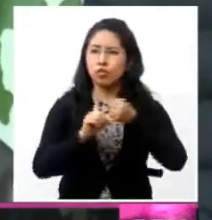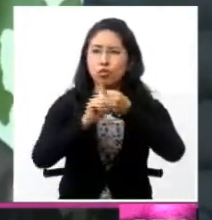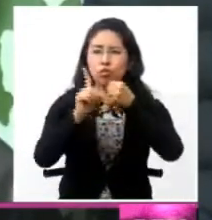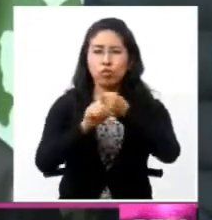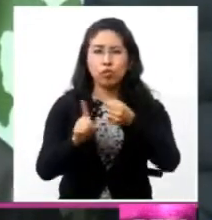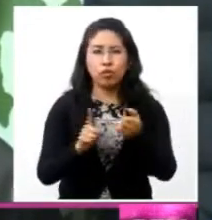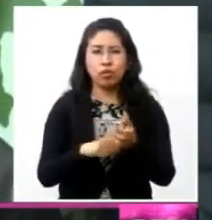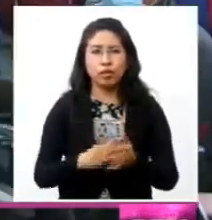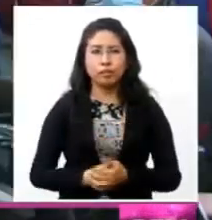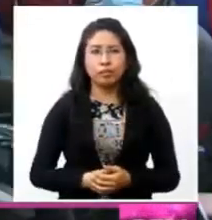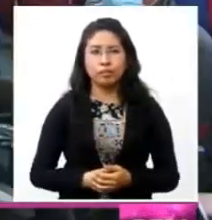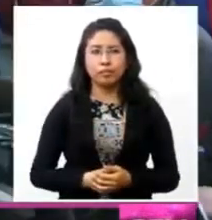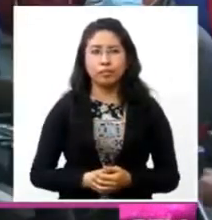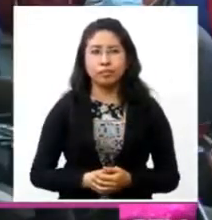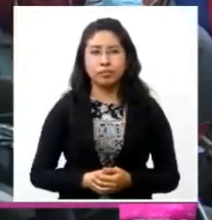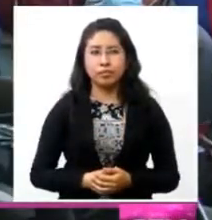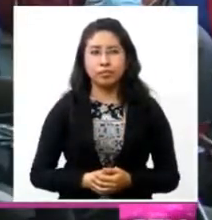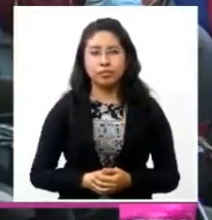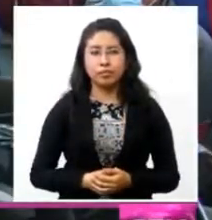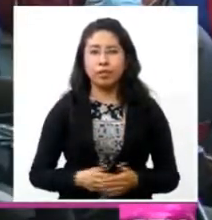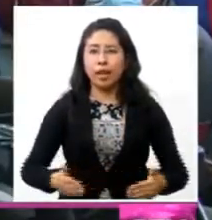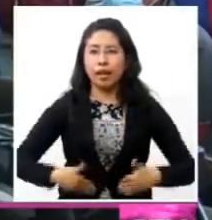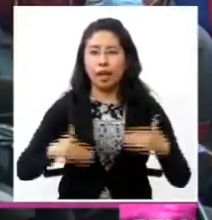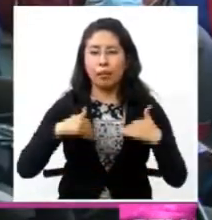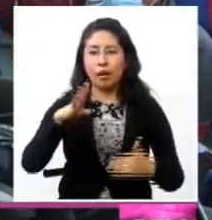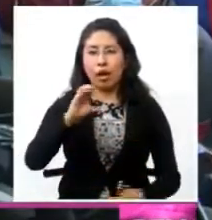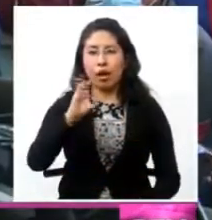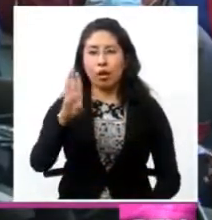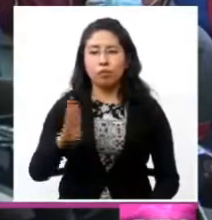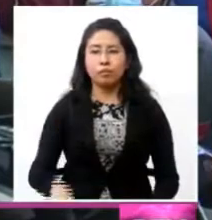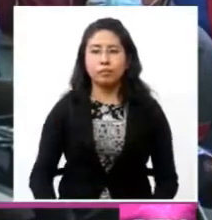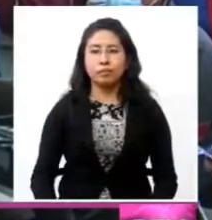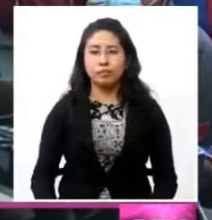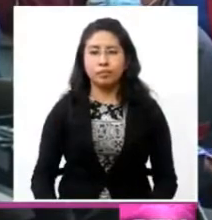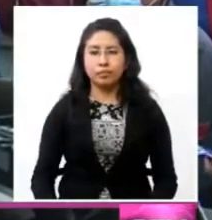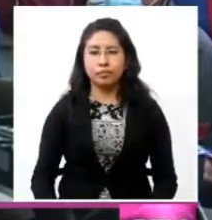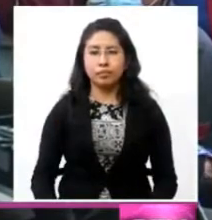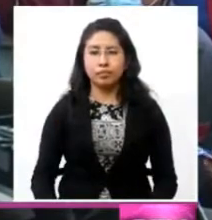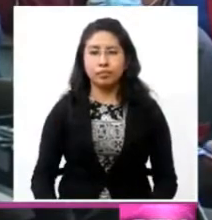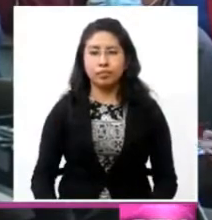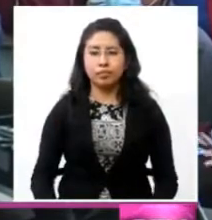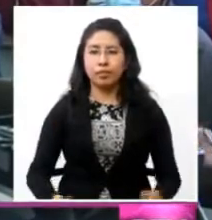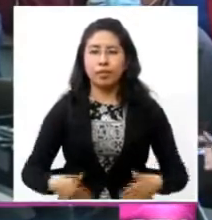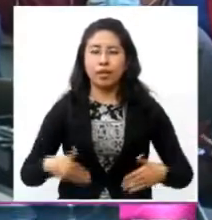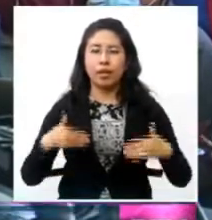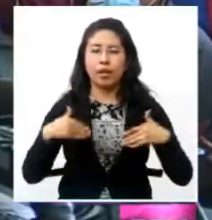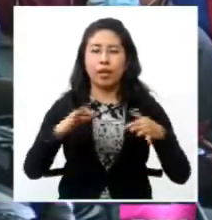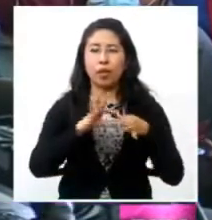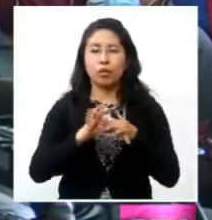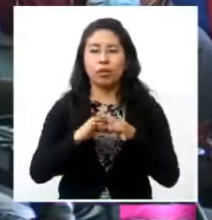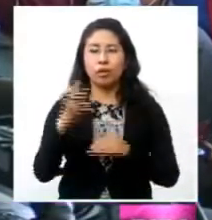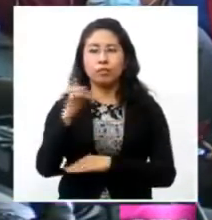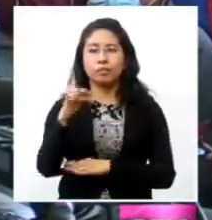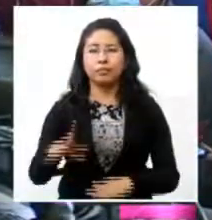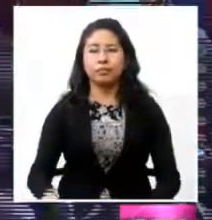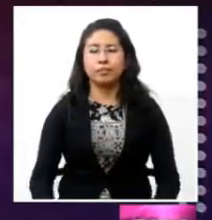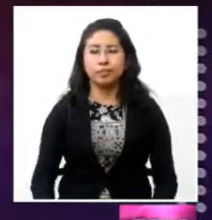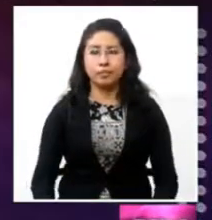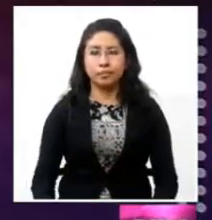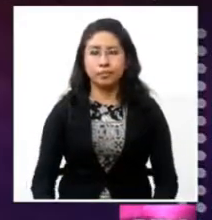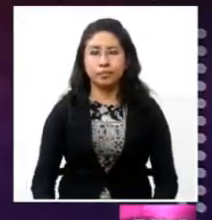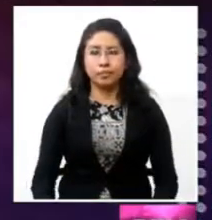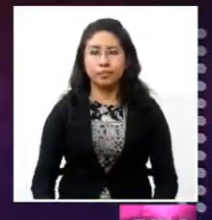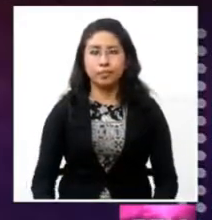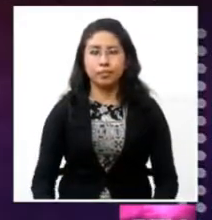cuarto intermedio. ¡Que viva la Central Obrera Boliviana! ¡Que viva! ¡Que viva la unidad del pueblo boliviano! ¡Que viva!